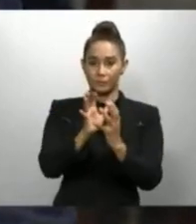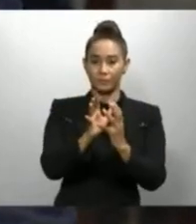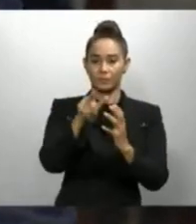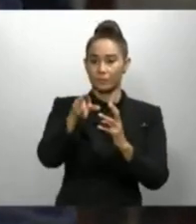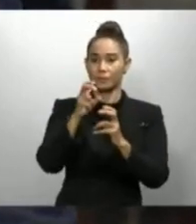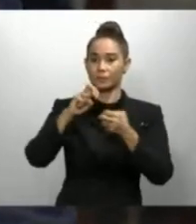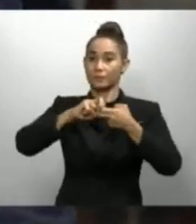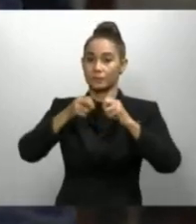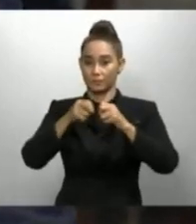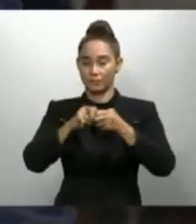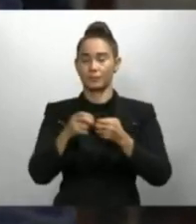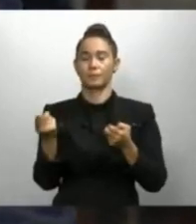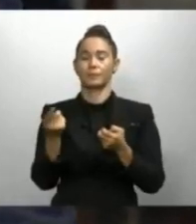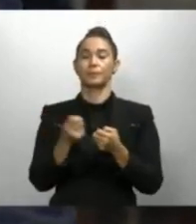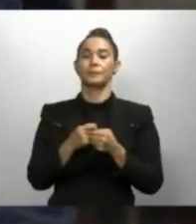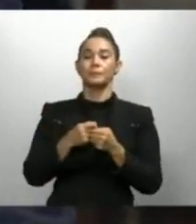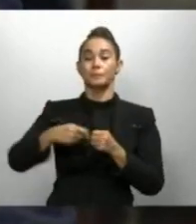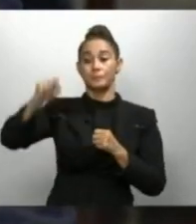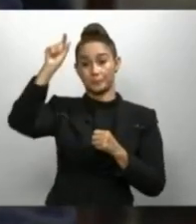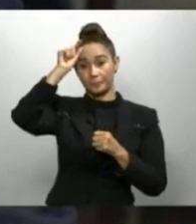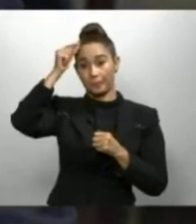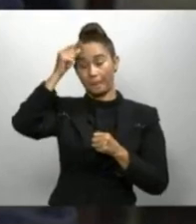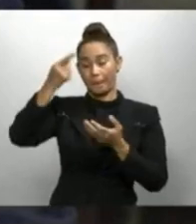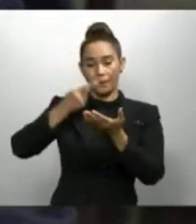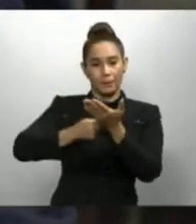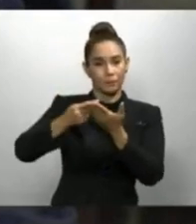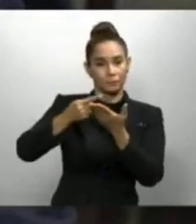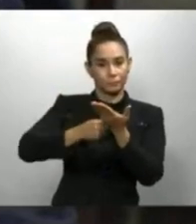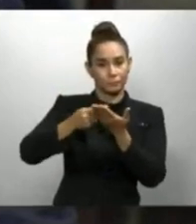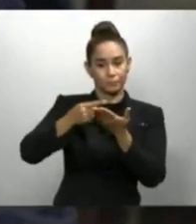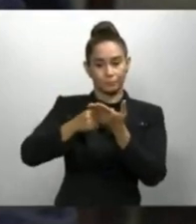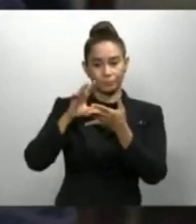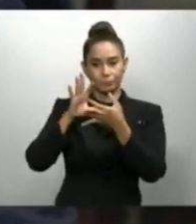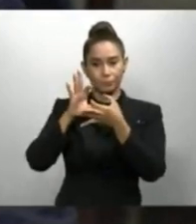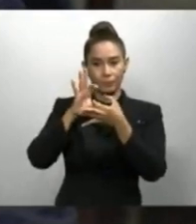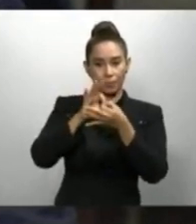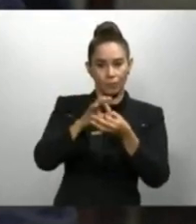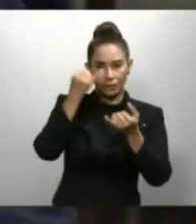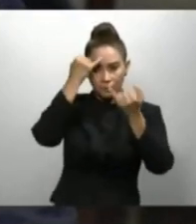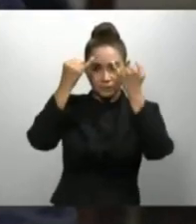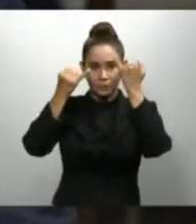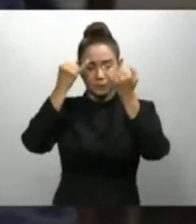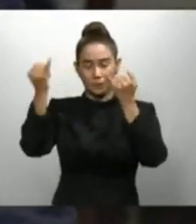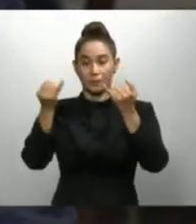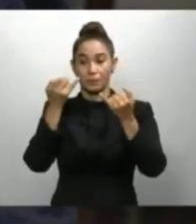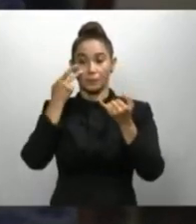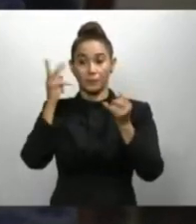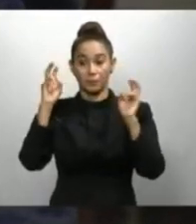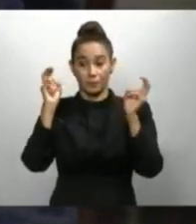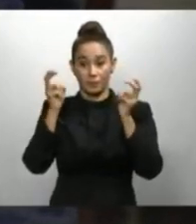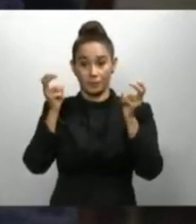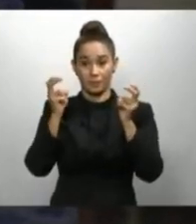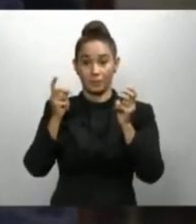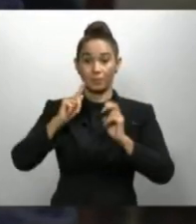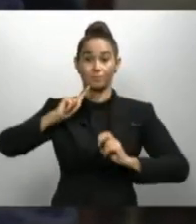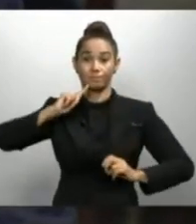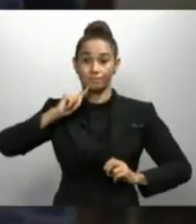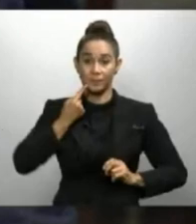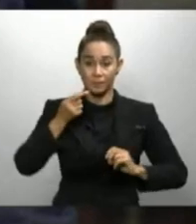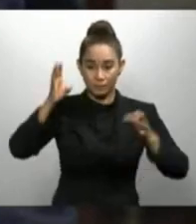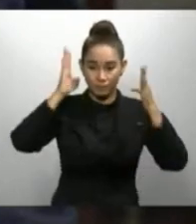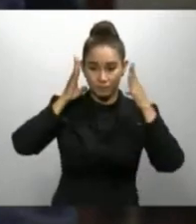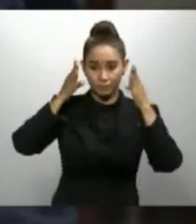contundentes, coordinadas desde el gobierno que encabeza el presidente Abinader, asumiendo este tema con total seriedad